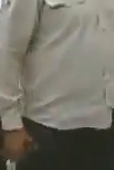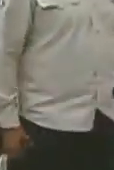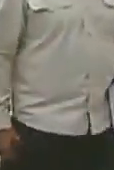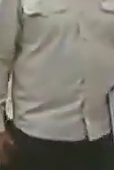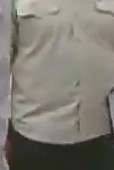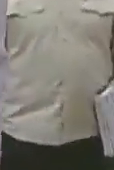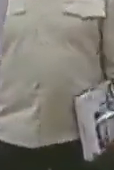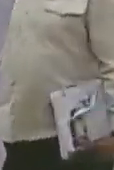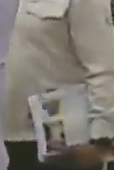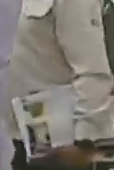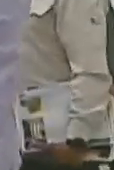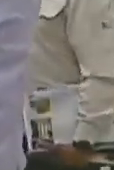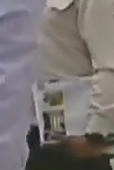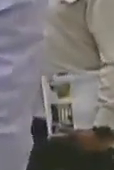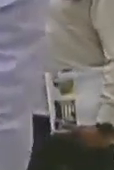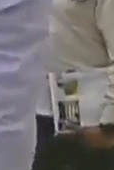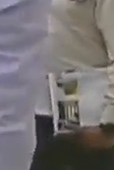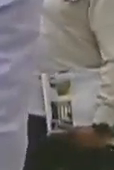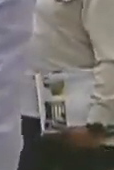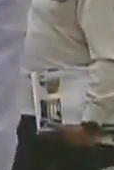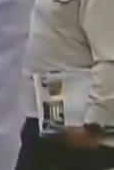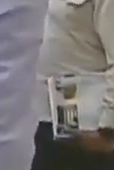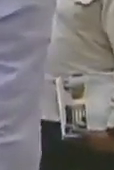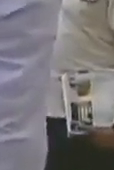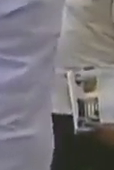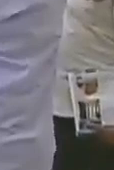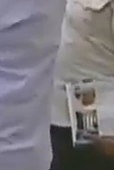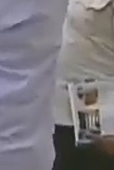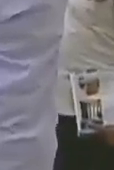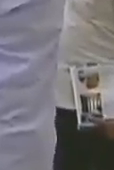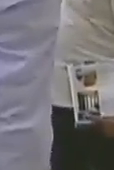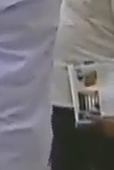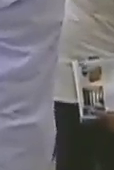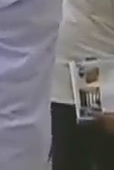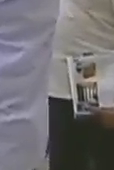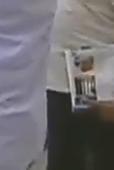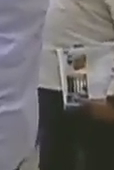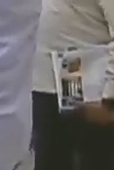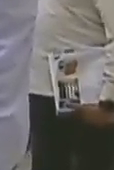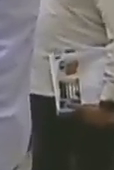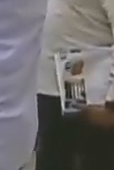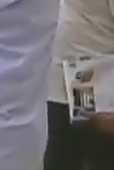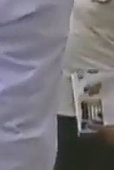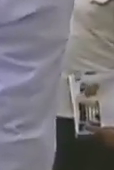Vivienda Venezuela, y aquí seguimos. Saludo a los vecinos, a las vecinas. Ah.